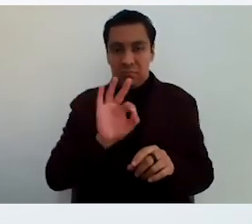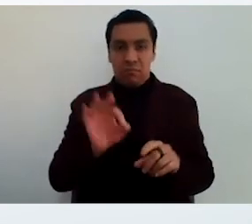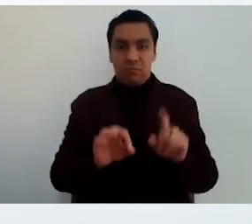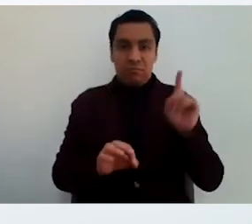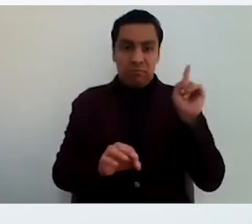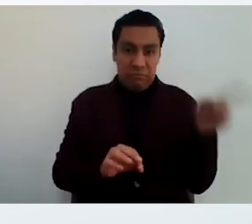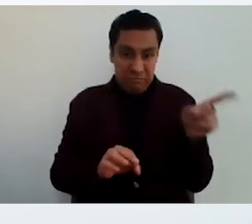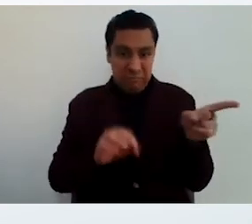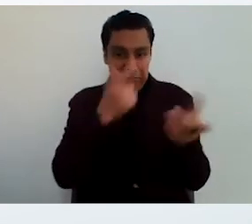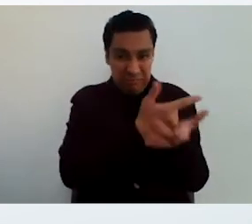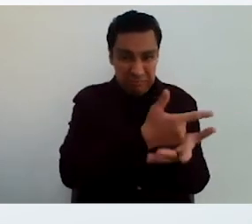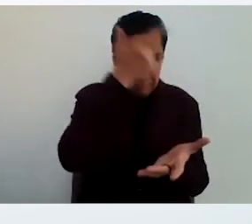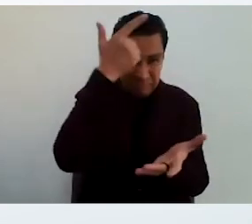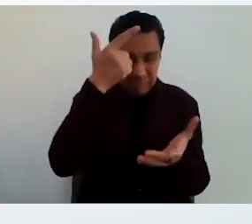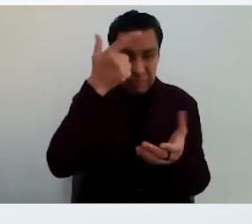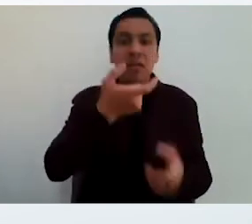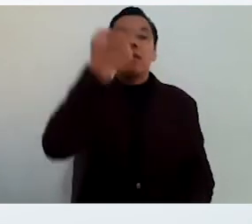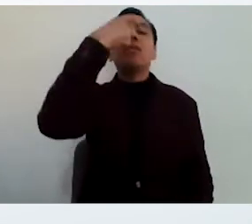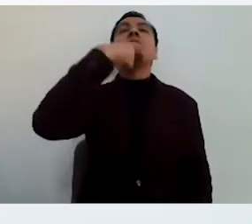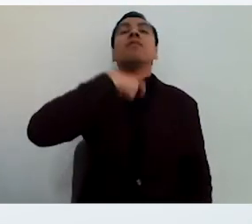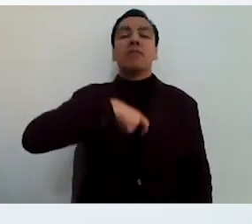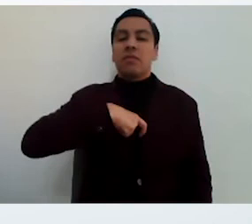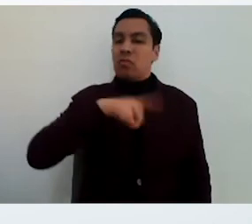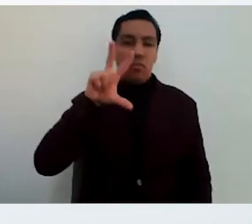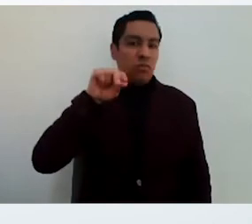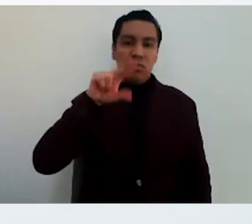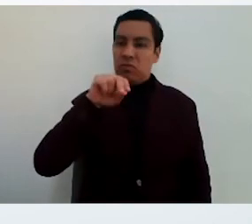envíe a intubación, a respirador.